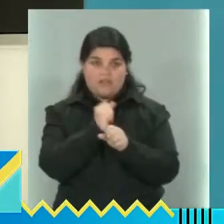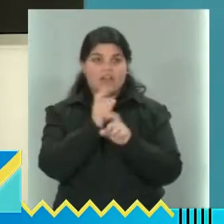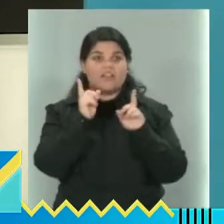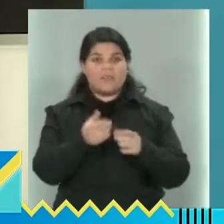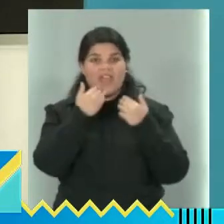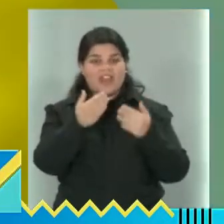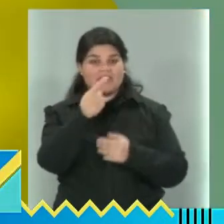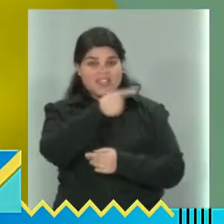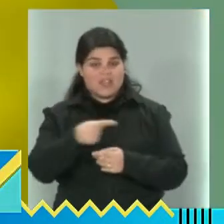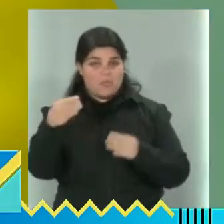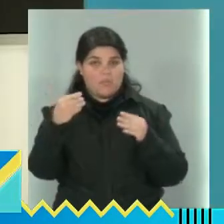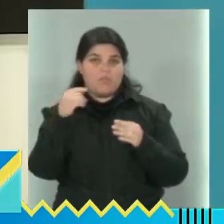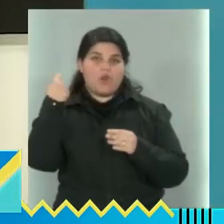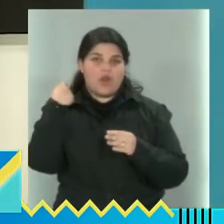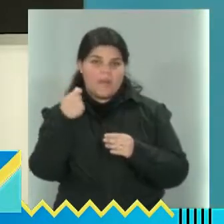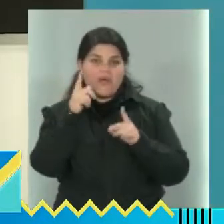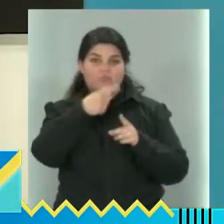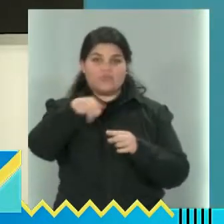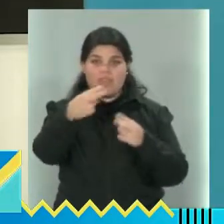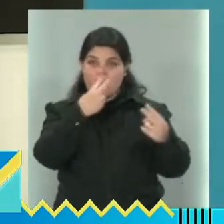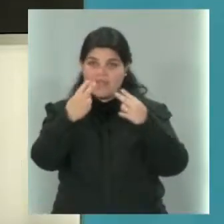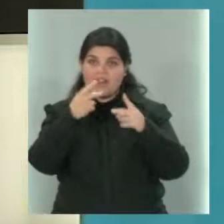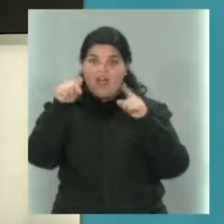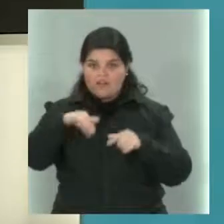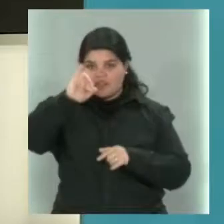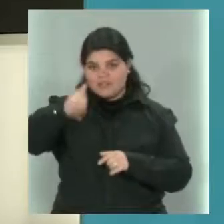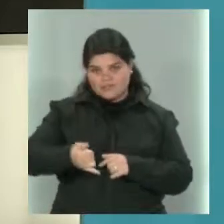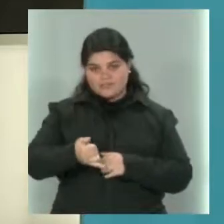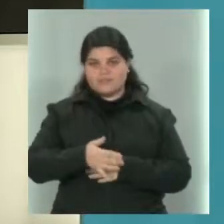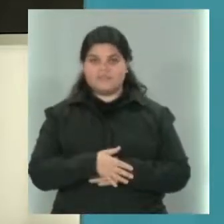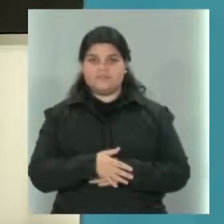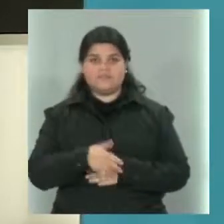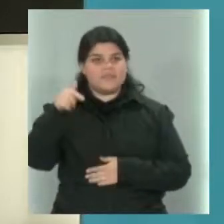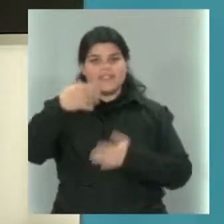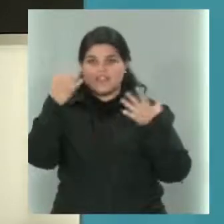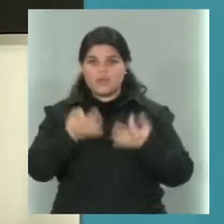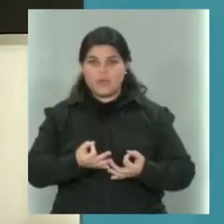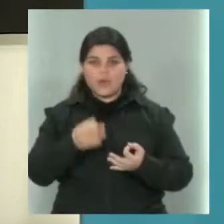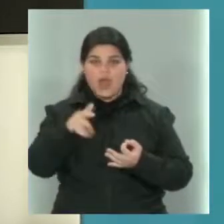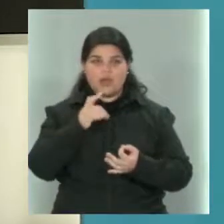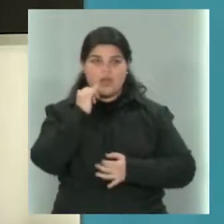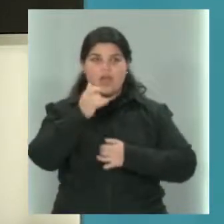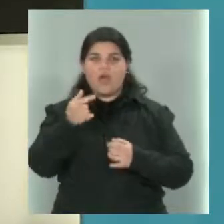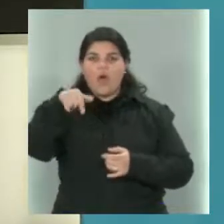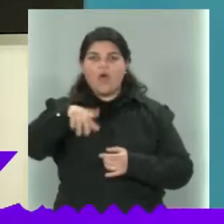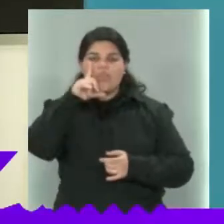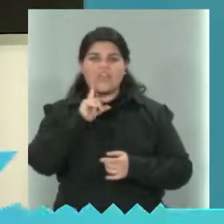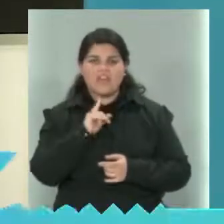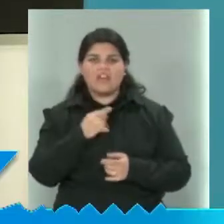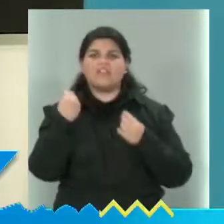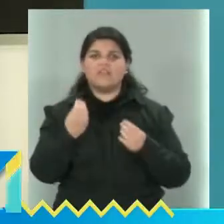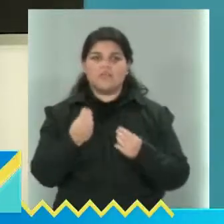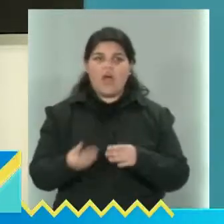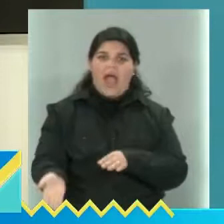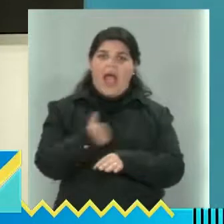por estos 100 programas, a ustedes que nos acompañaron. Y ahora sí, obviamente también para llegar a lo que es hoy Distintos Parecidos, tuvimos que pasar por otros